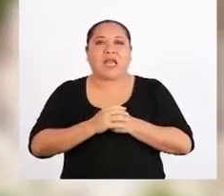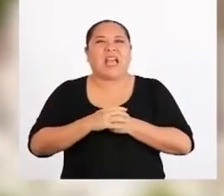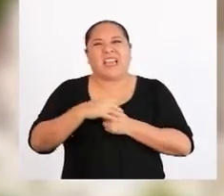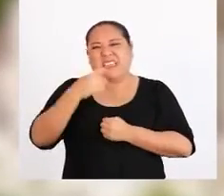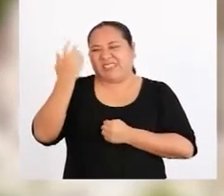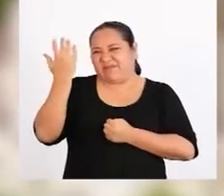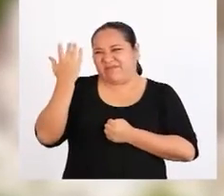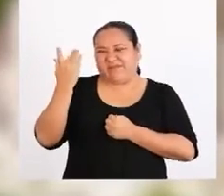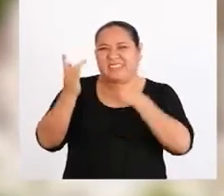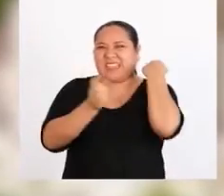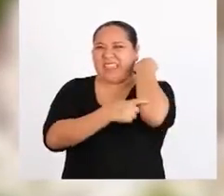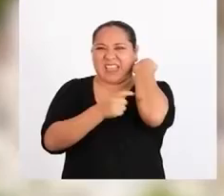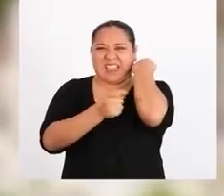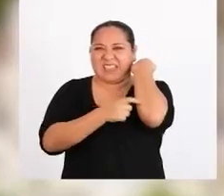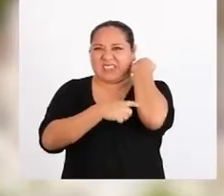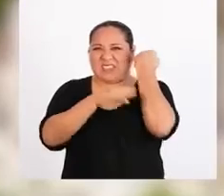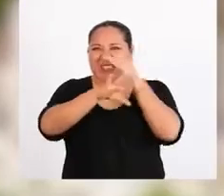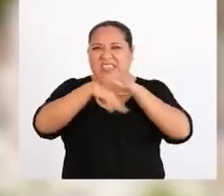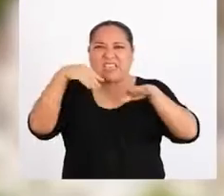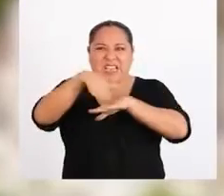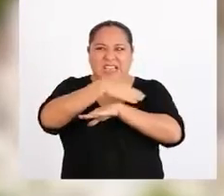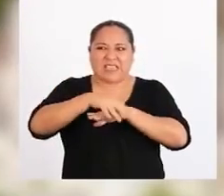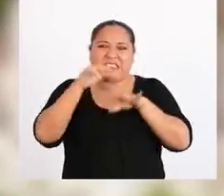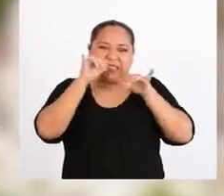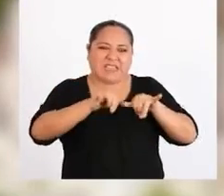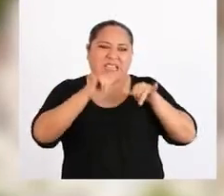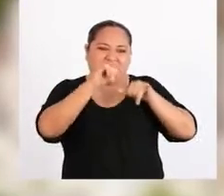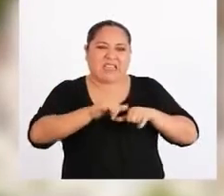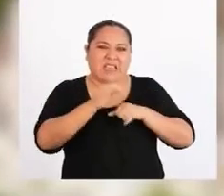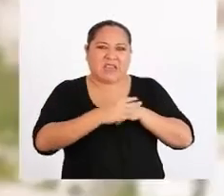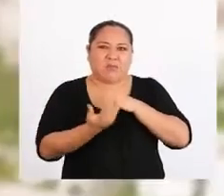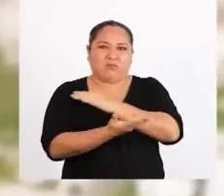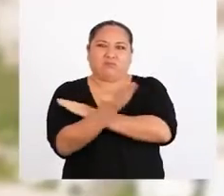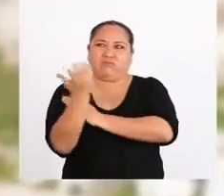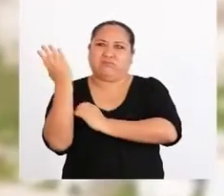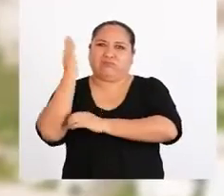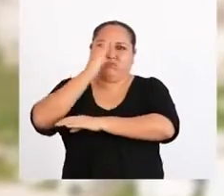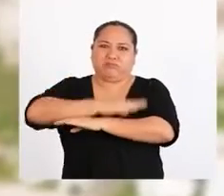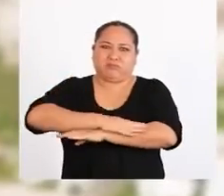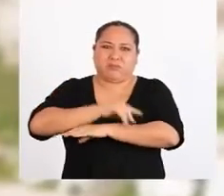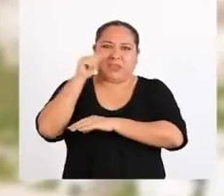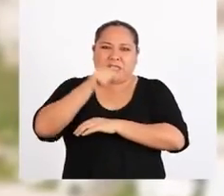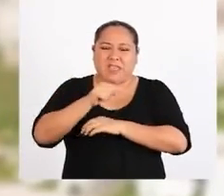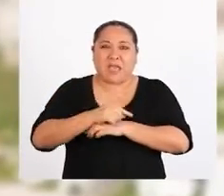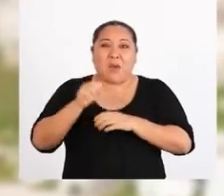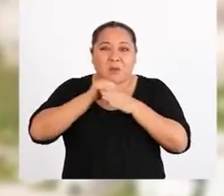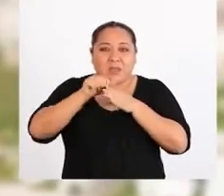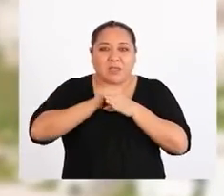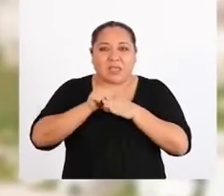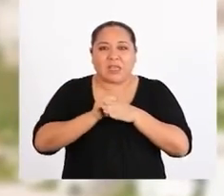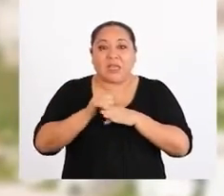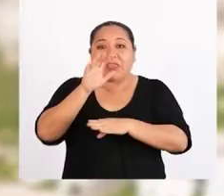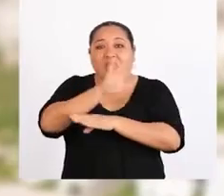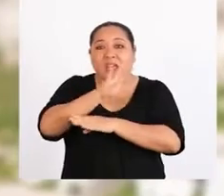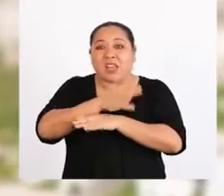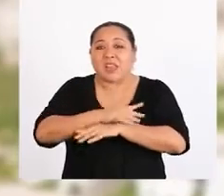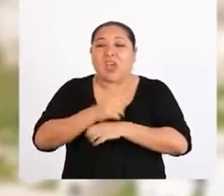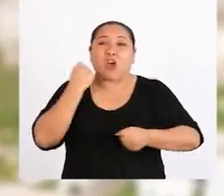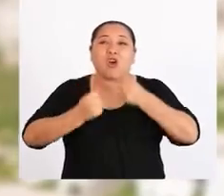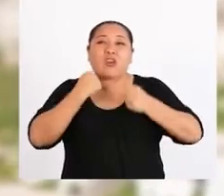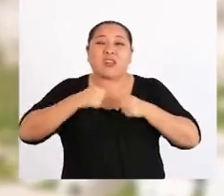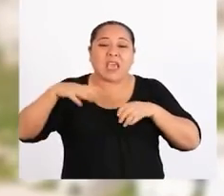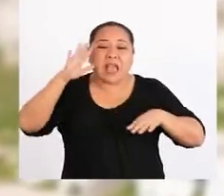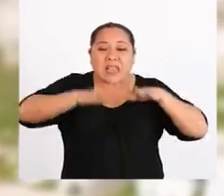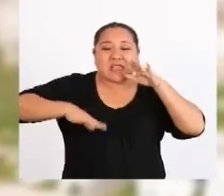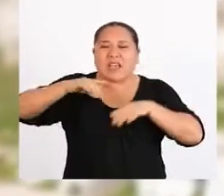tentación de salir a la calle y obligarse a quedarse hasta el amanecer practicando. En los atardeceres, corría por las playas